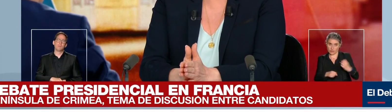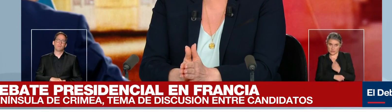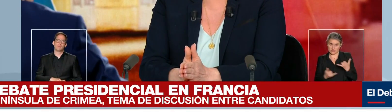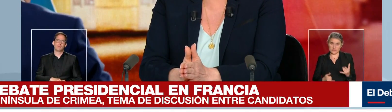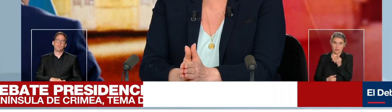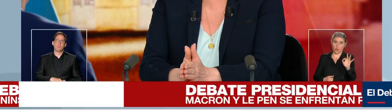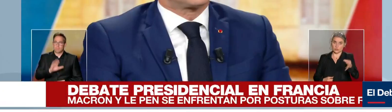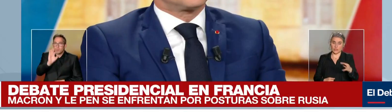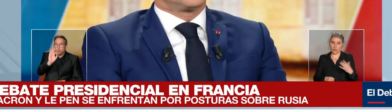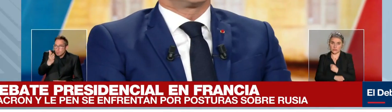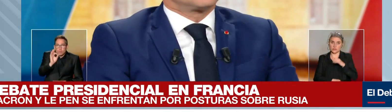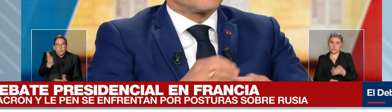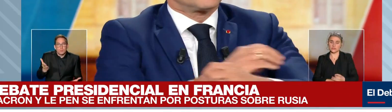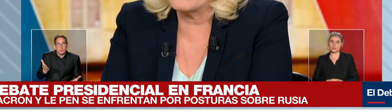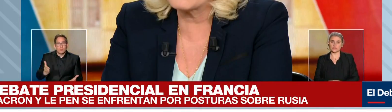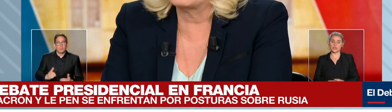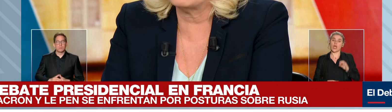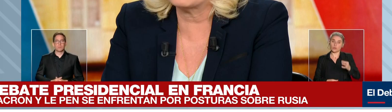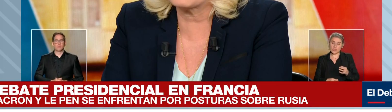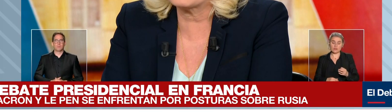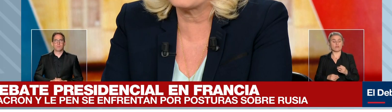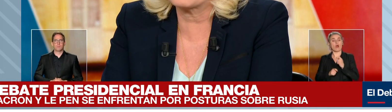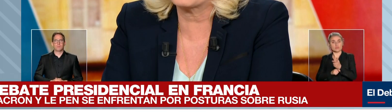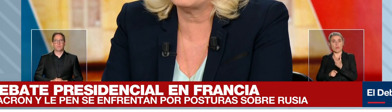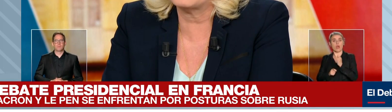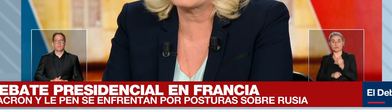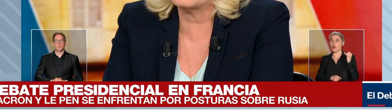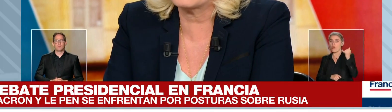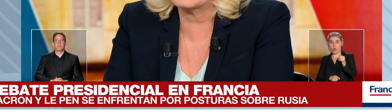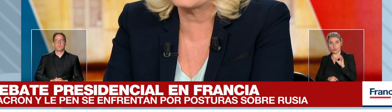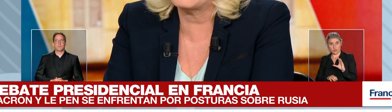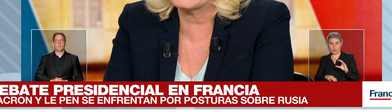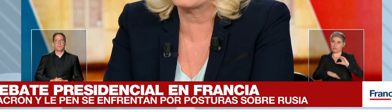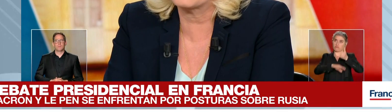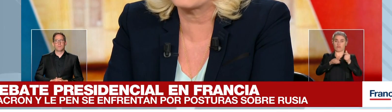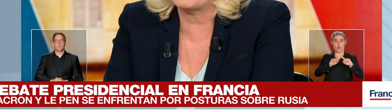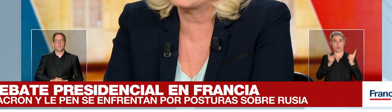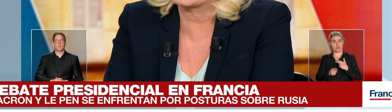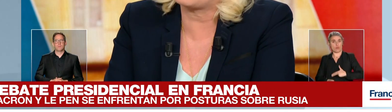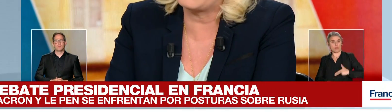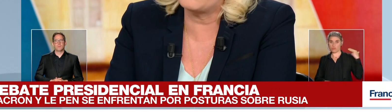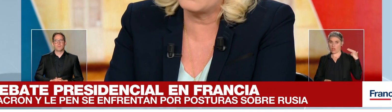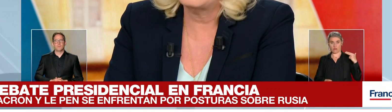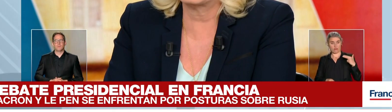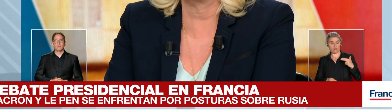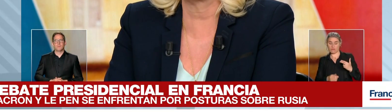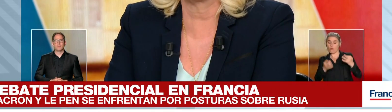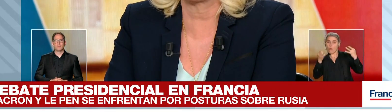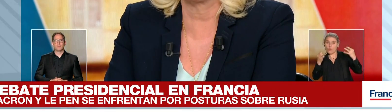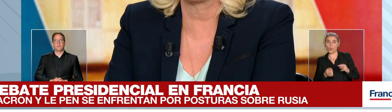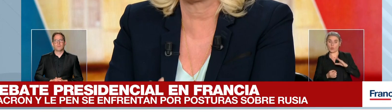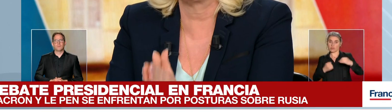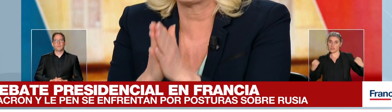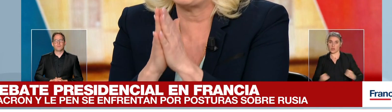sí encontraron préstamos en Francia. Entonces no es un tema de ideas. Pues es que un préstamo se demora, el reembolso de un préstamo se demora.